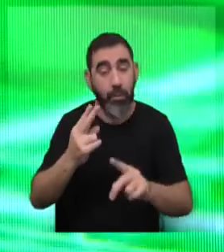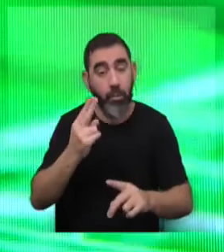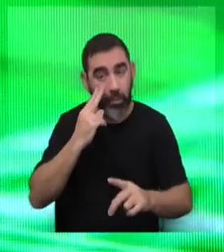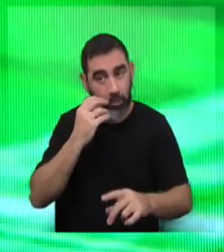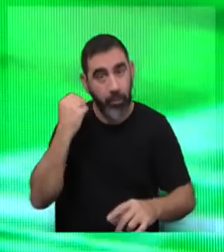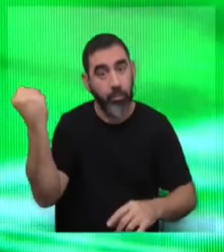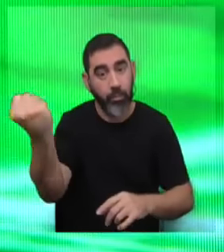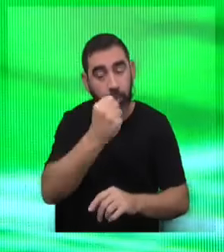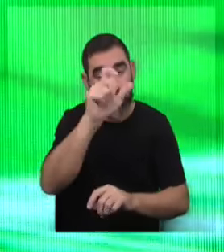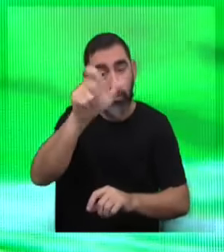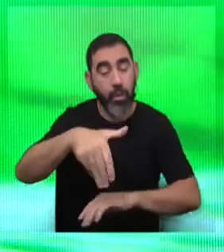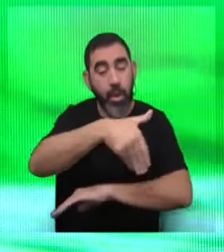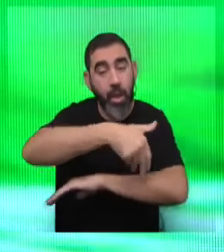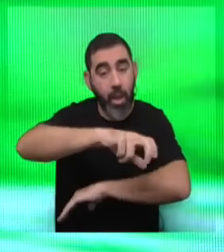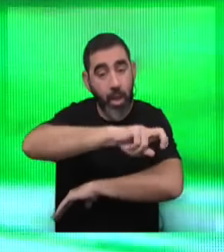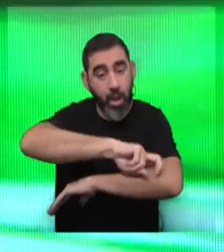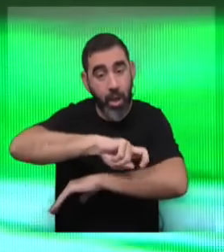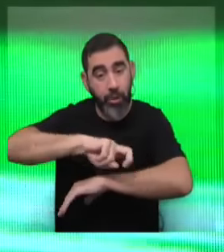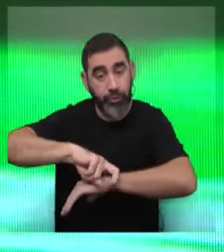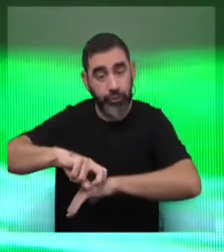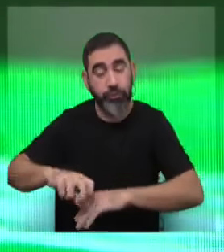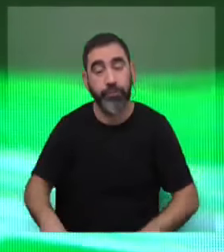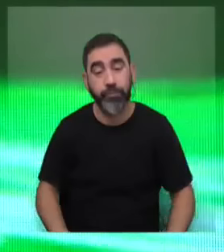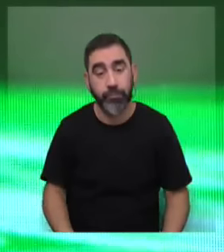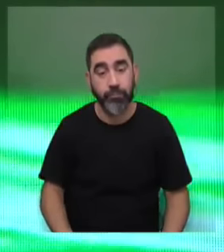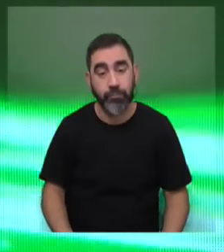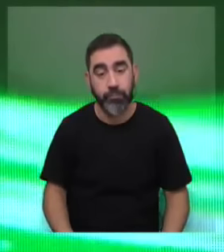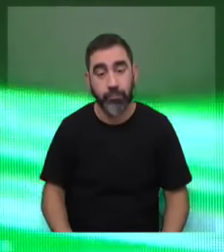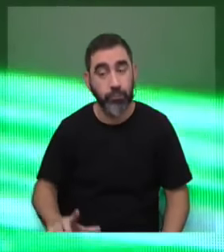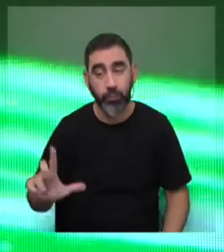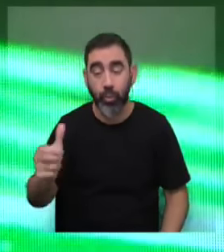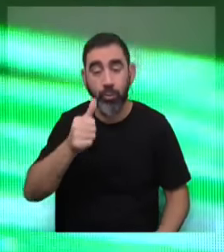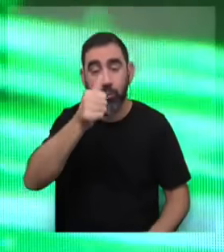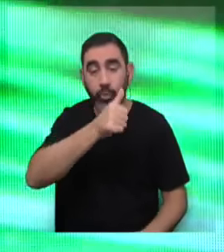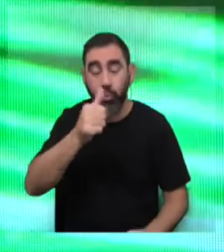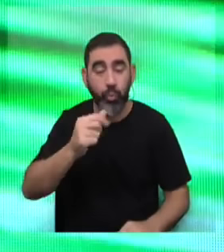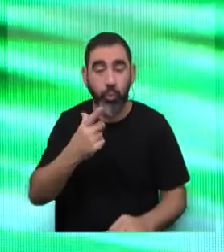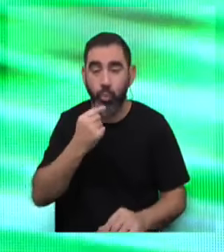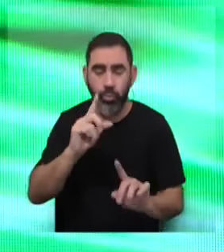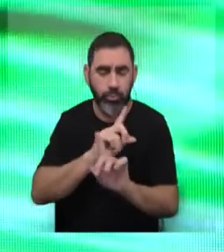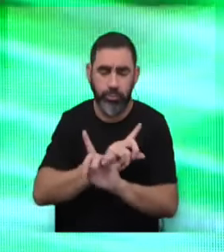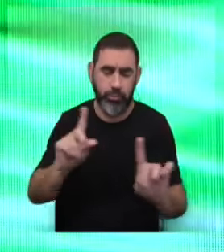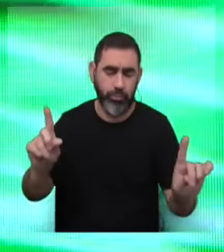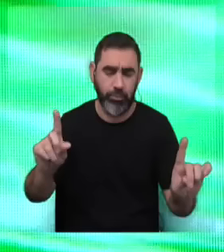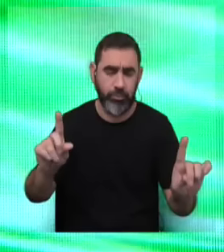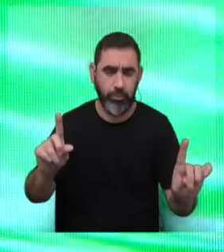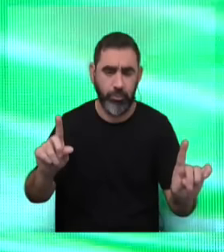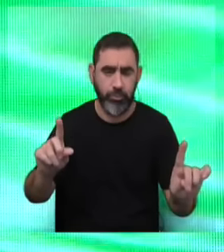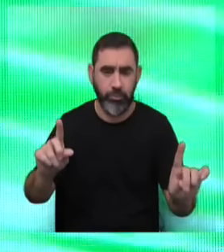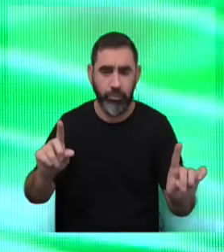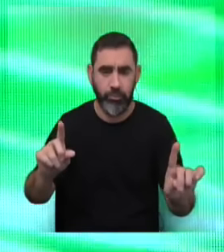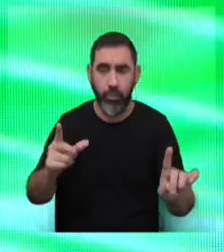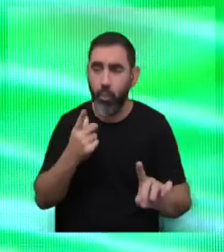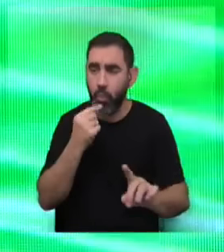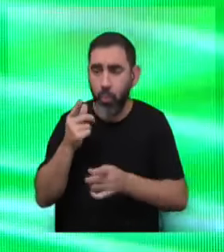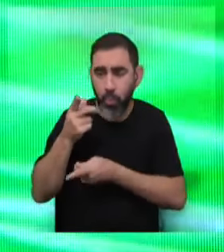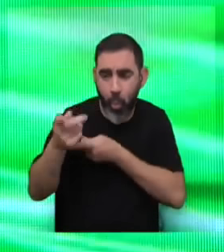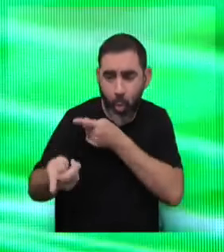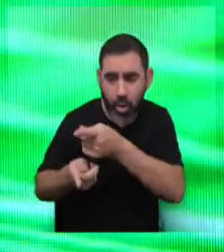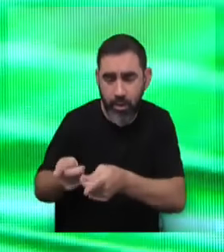importante de personas viviendo en en la calle no pueden encontrar una solución policial de ninguna manera Descargar sobre la